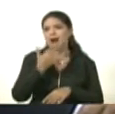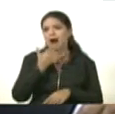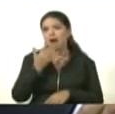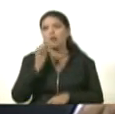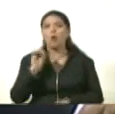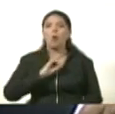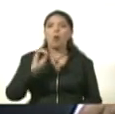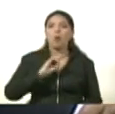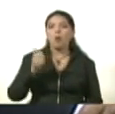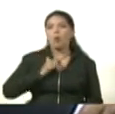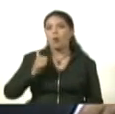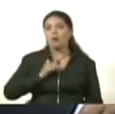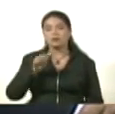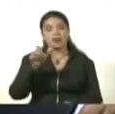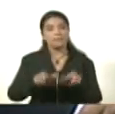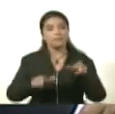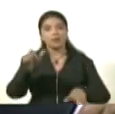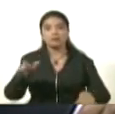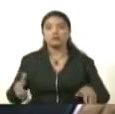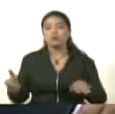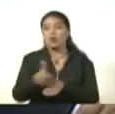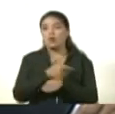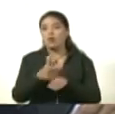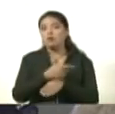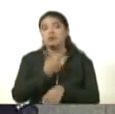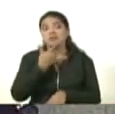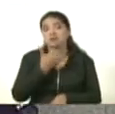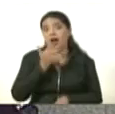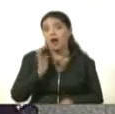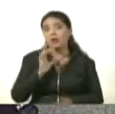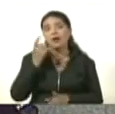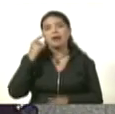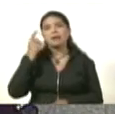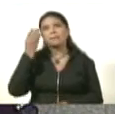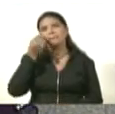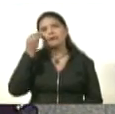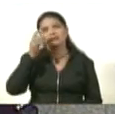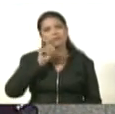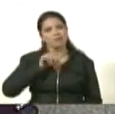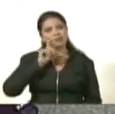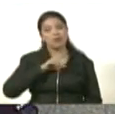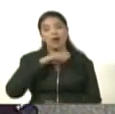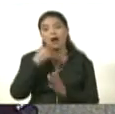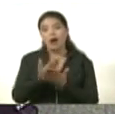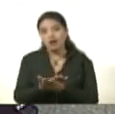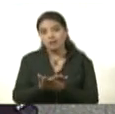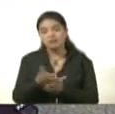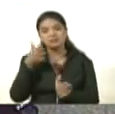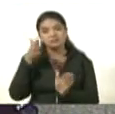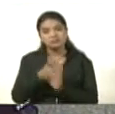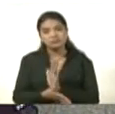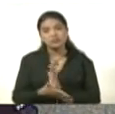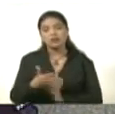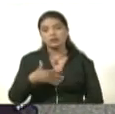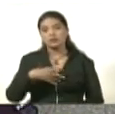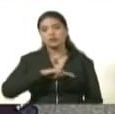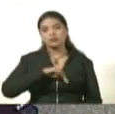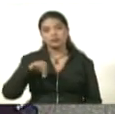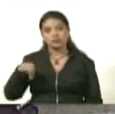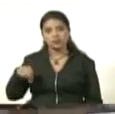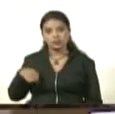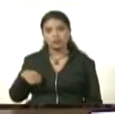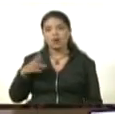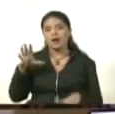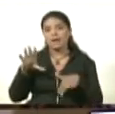cualquier vocero del alto gobierno dice algo y la gente piensa que es mentira. Hasta que nos sucede lo que nos sucedió